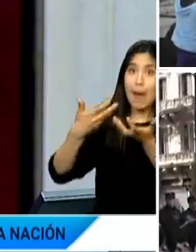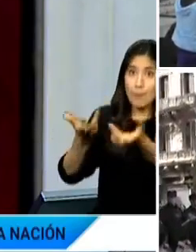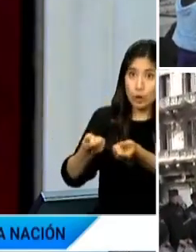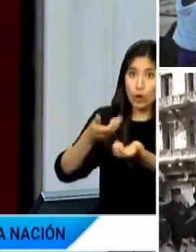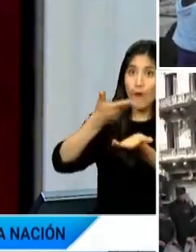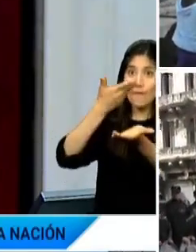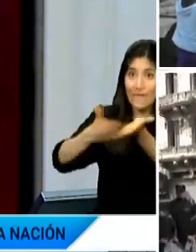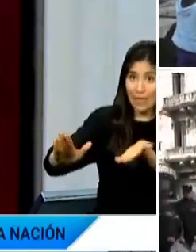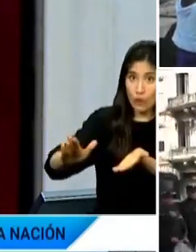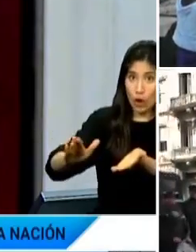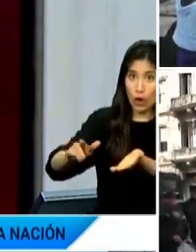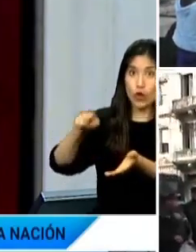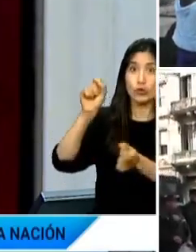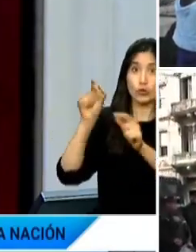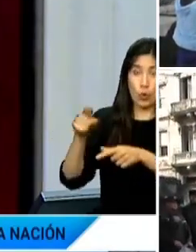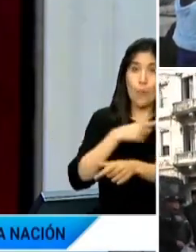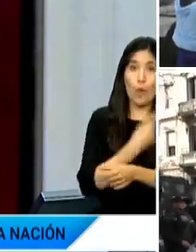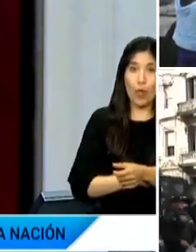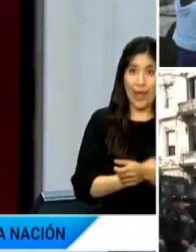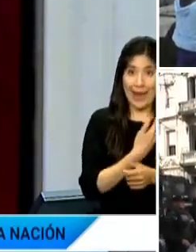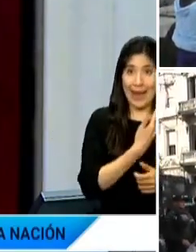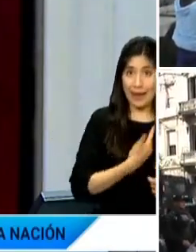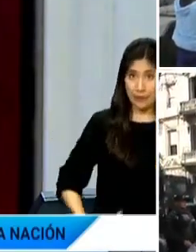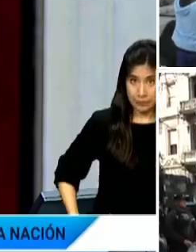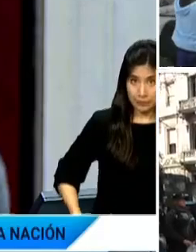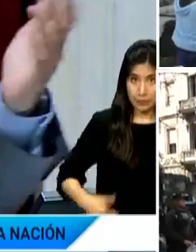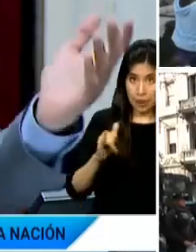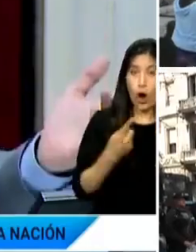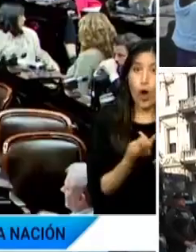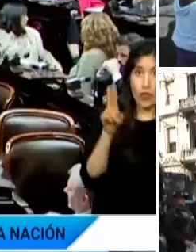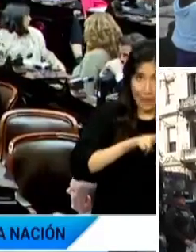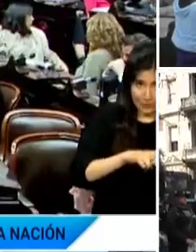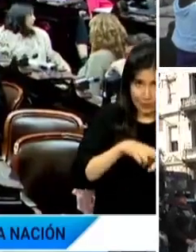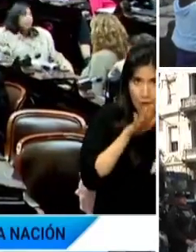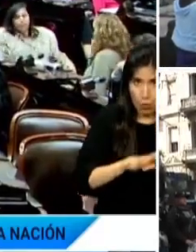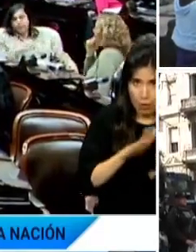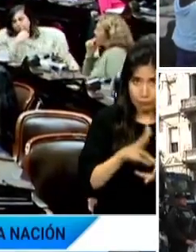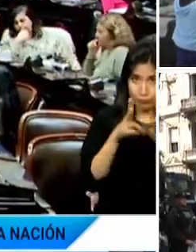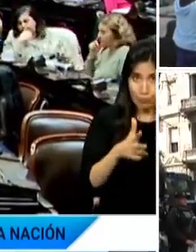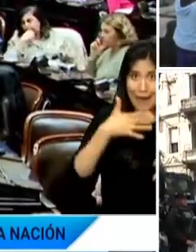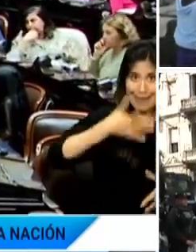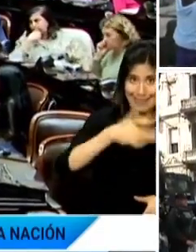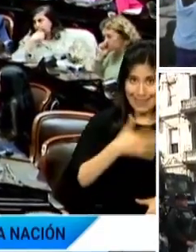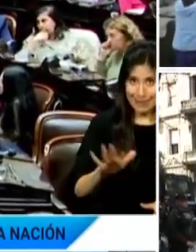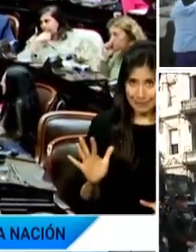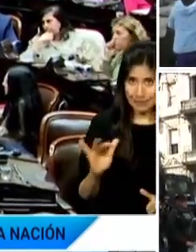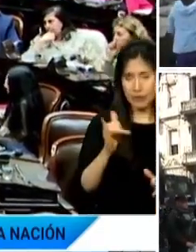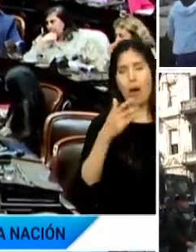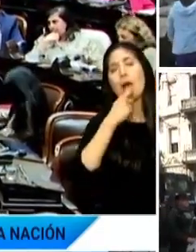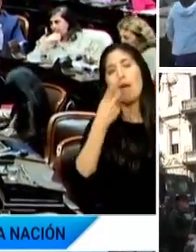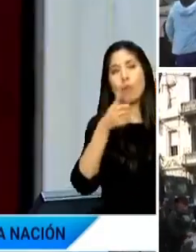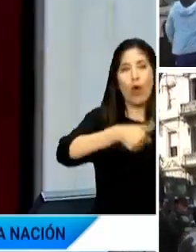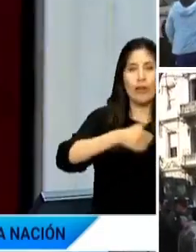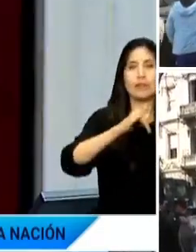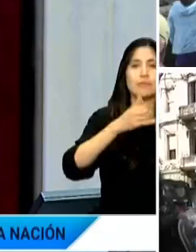el gobierno debería colgarse un triunfo político. Que como a ver, mira, escúchalo, no hay ningún inconveniente ni ningún me equivoqué o